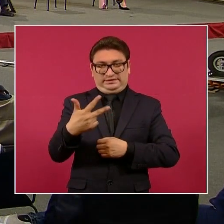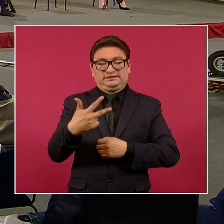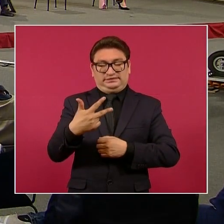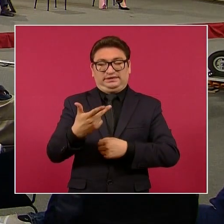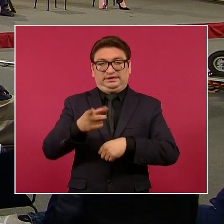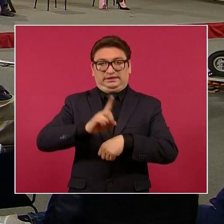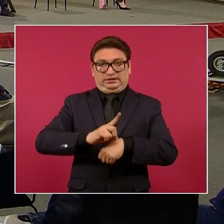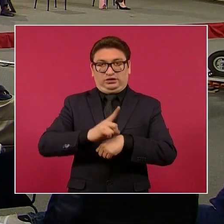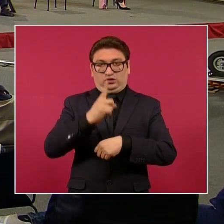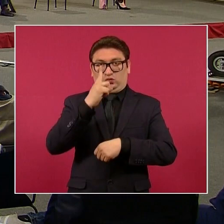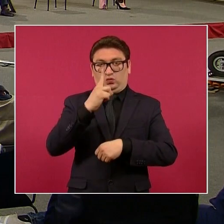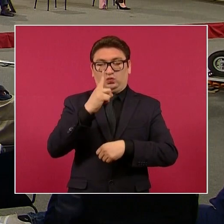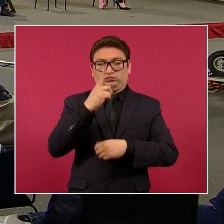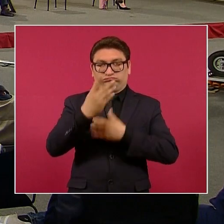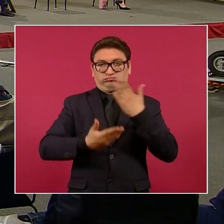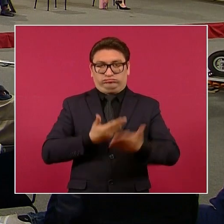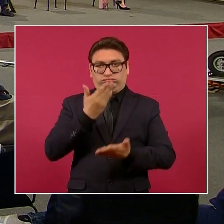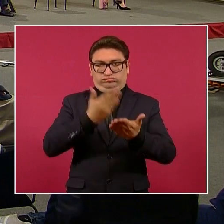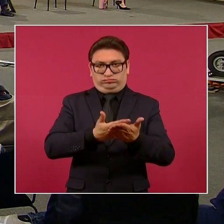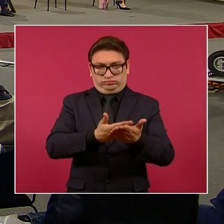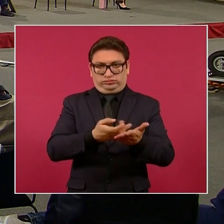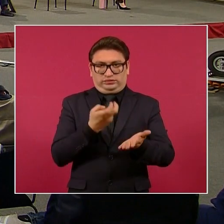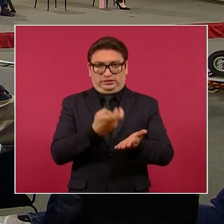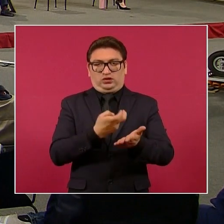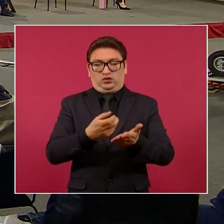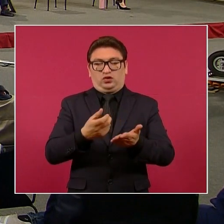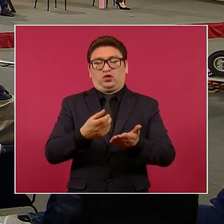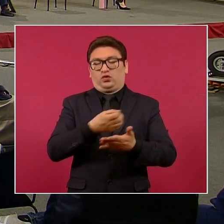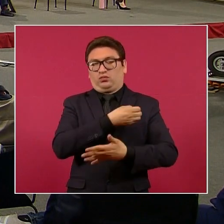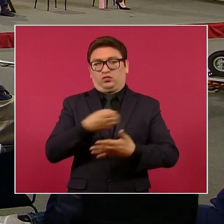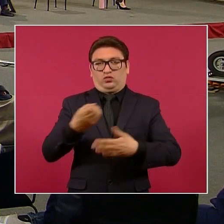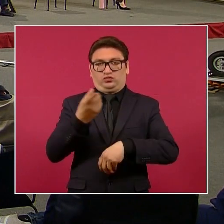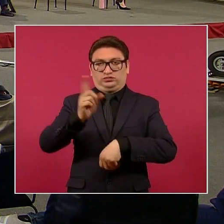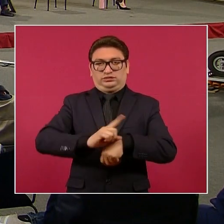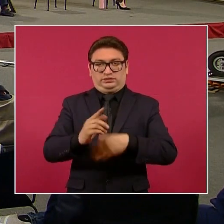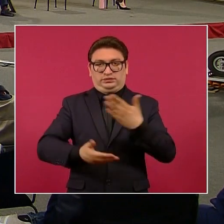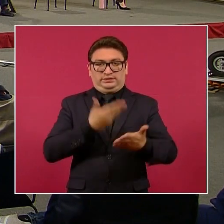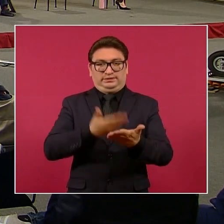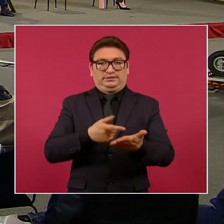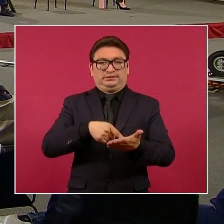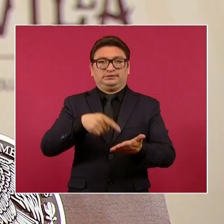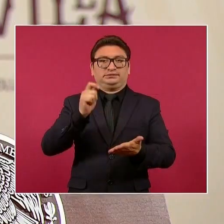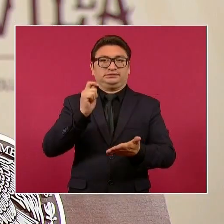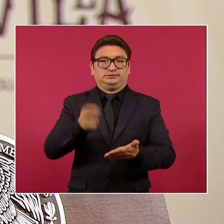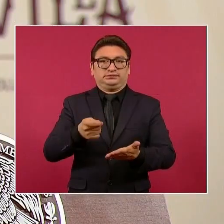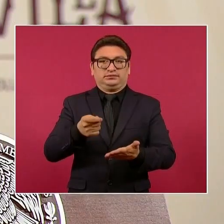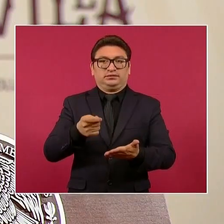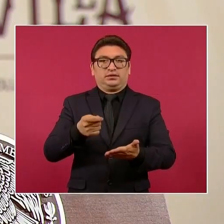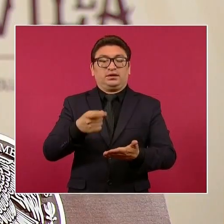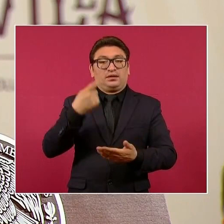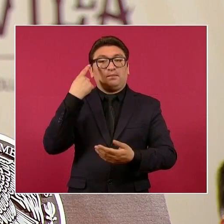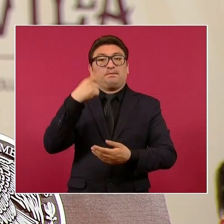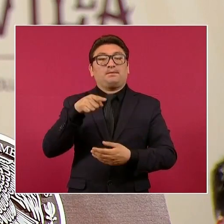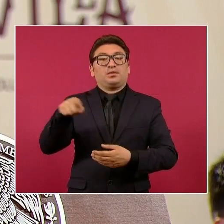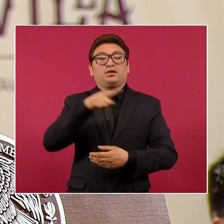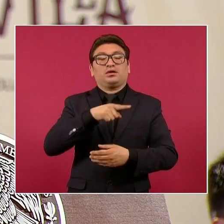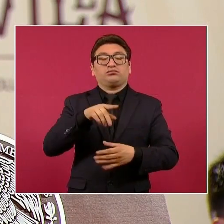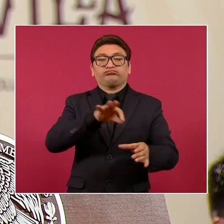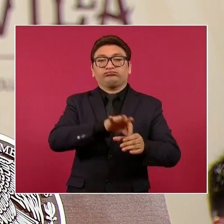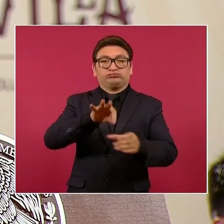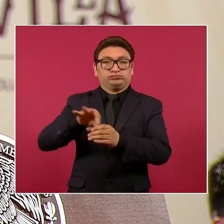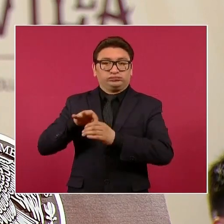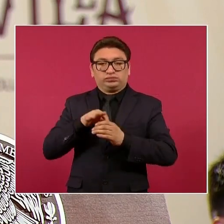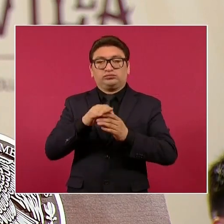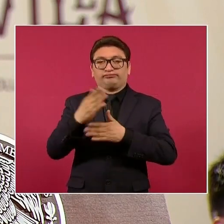único punto de acuerdo, único punto de orden del día, el poder llevar a votación y aprobación